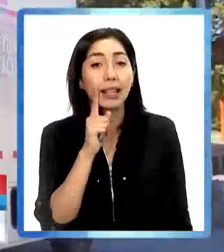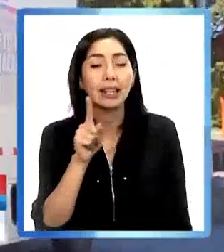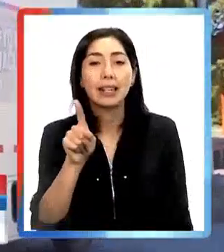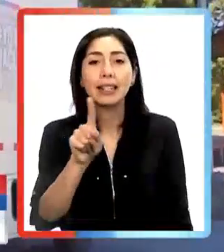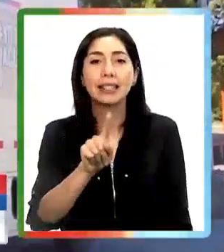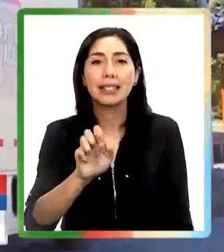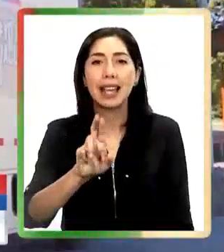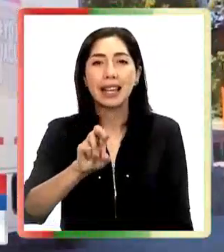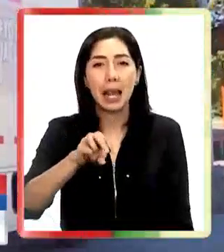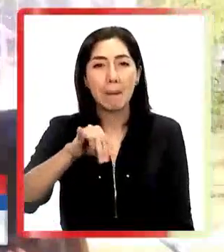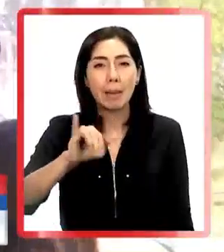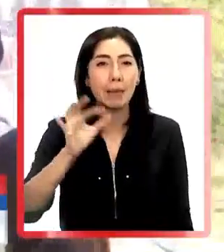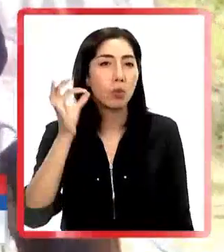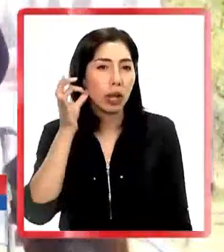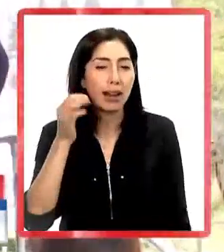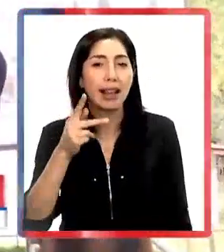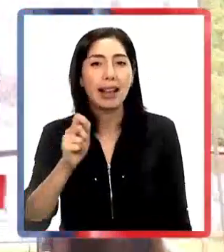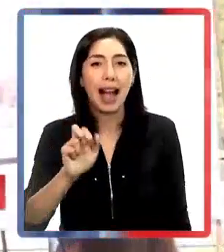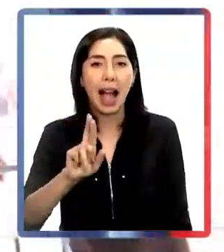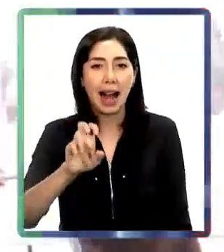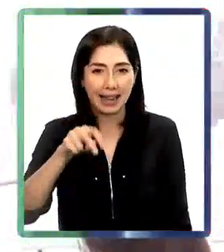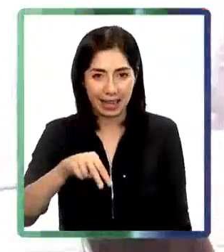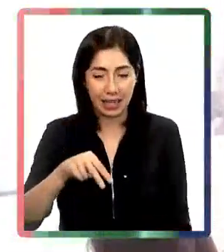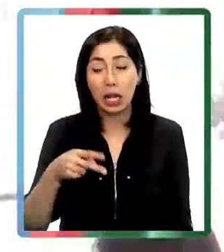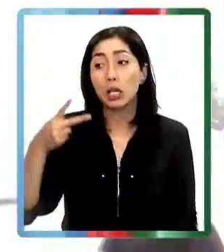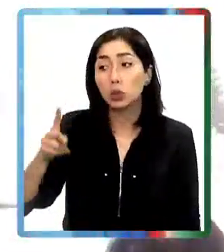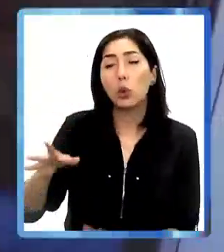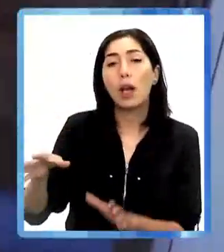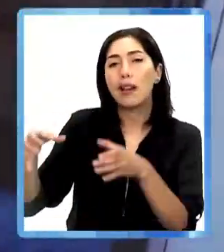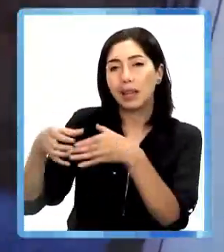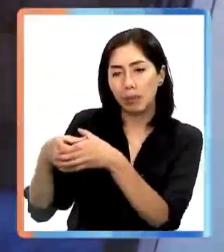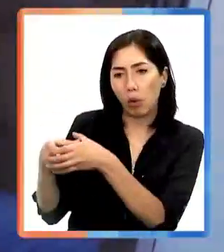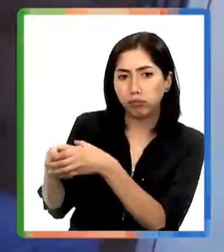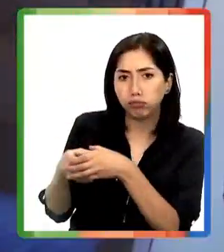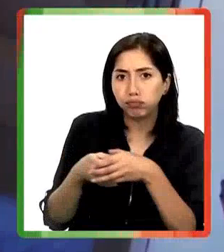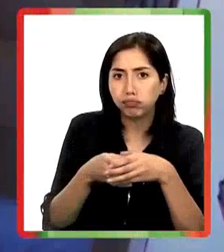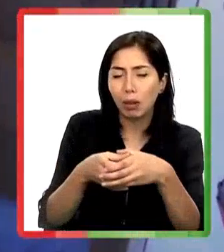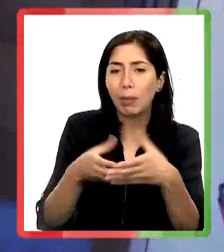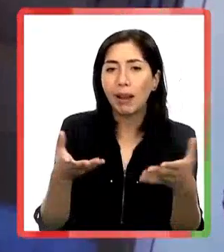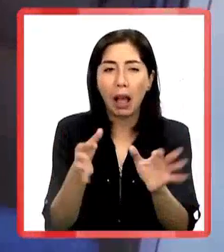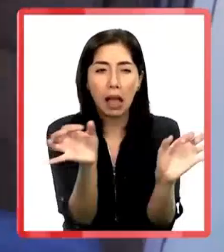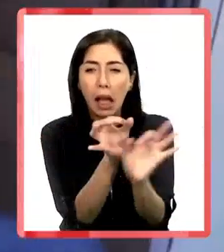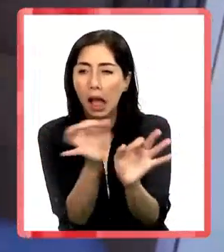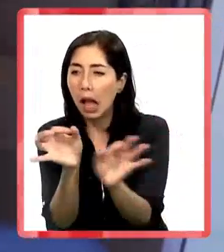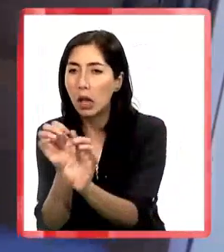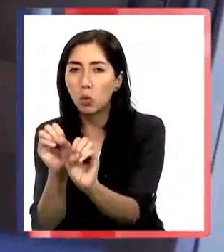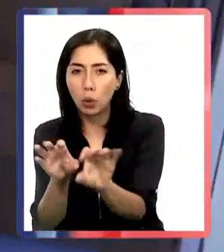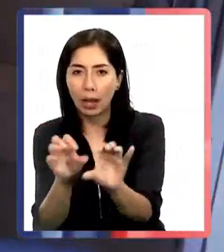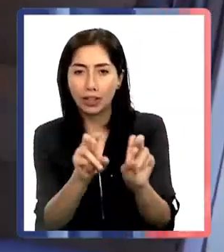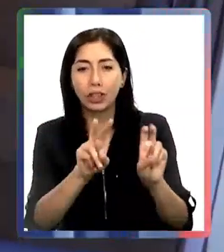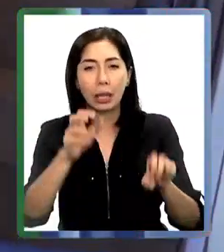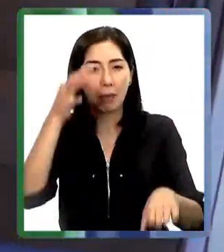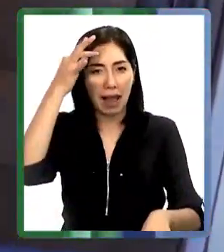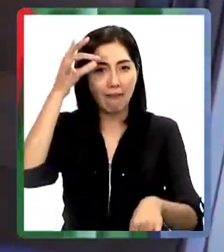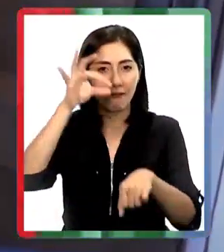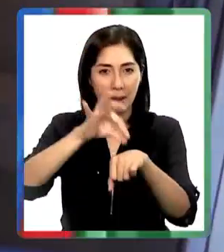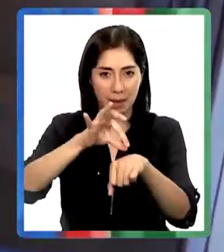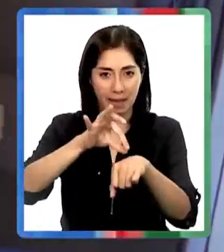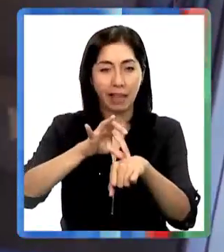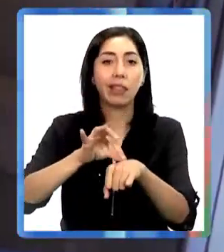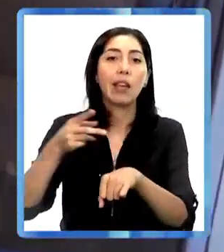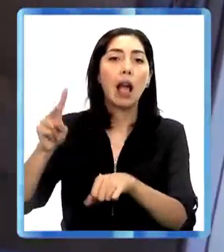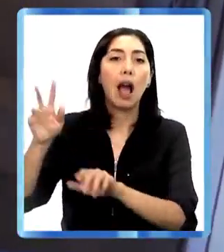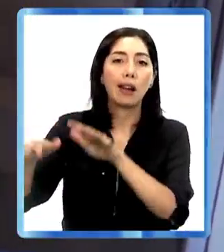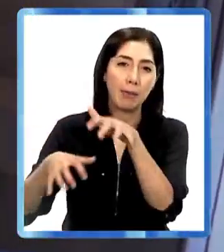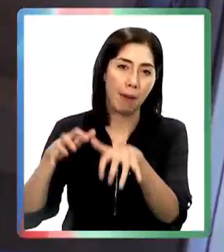Seremi de Salud Karin Solís, junto a un equipo multidisciplinario que incluyó acciones de prevención y educación en enfermedades transmitidas por